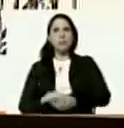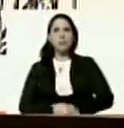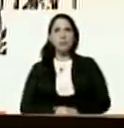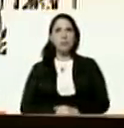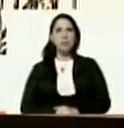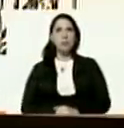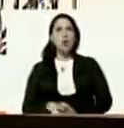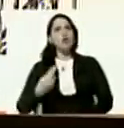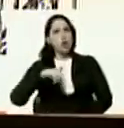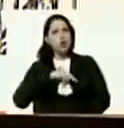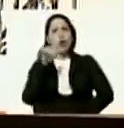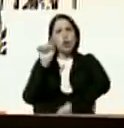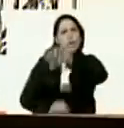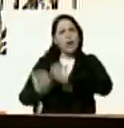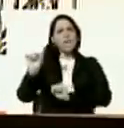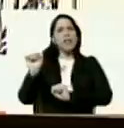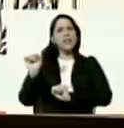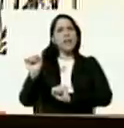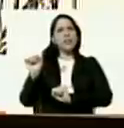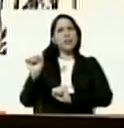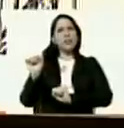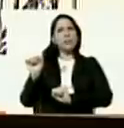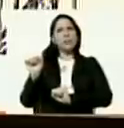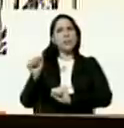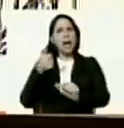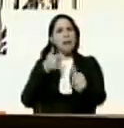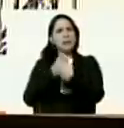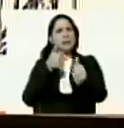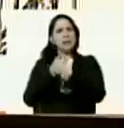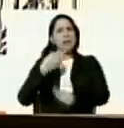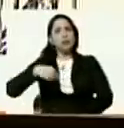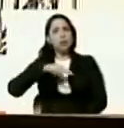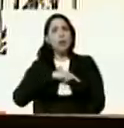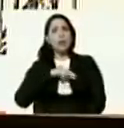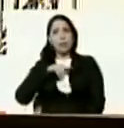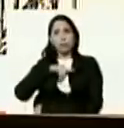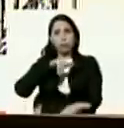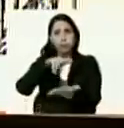Porque estamos defendiendo la existencia de nuestra república.